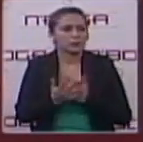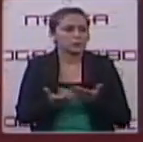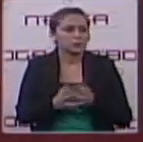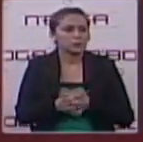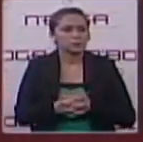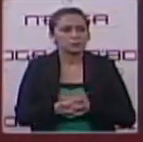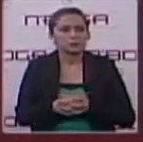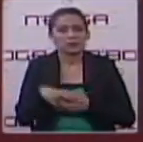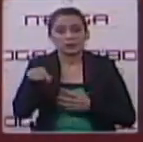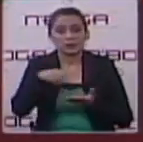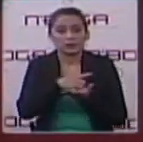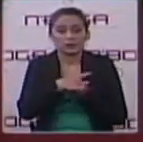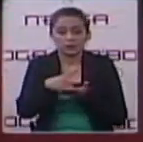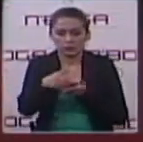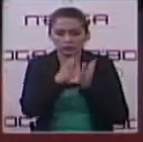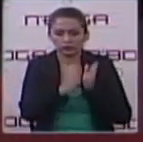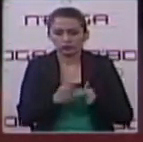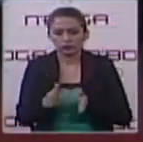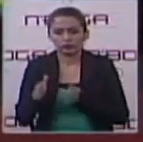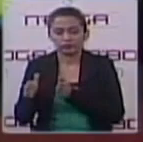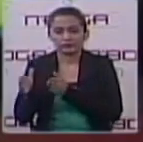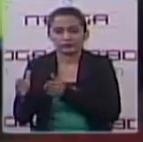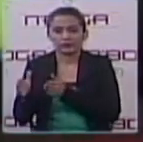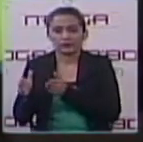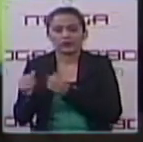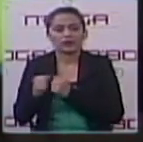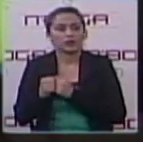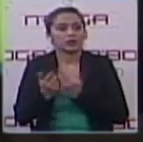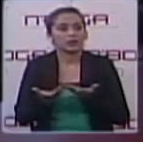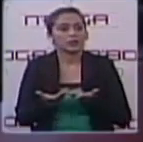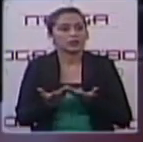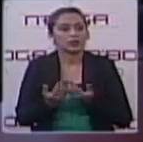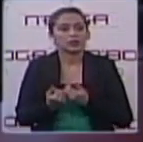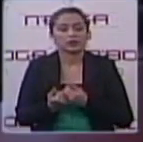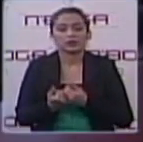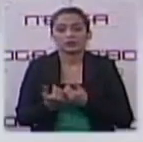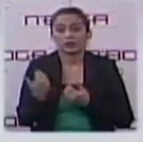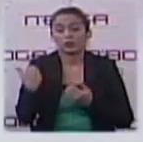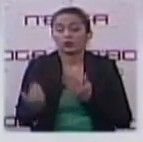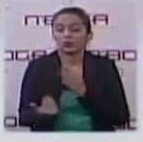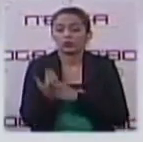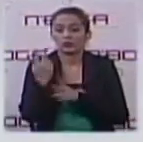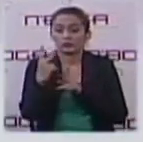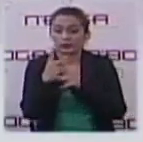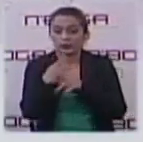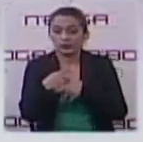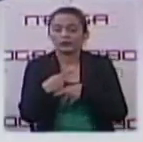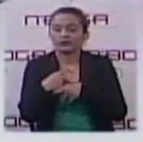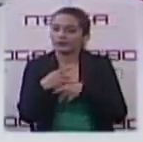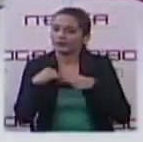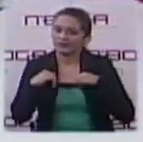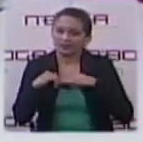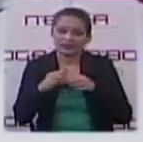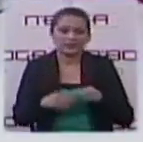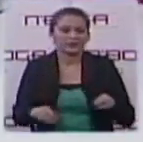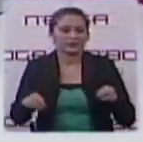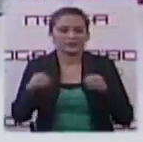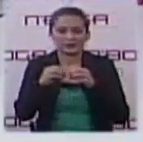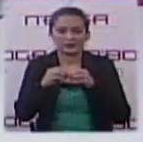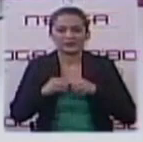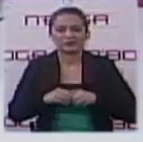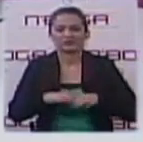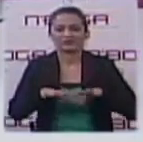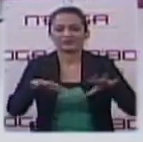dentro de esta semana ya estaremos eh abriendo nuevos productos y esa es la idea siempre seguir para adelante